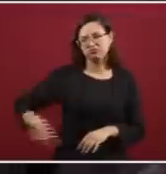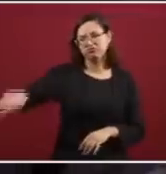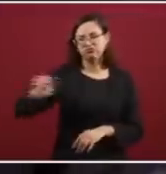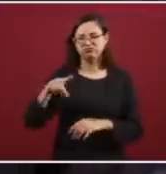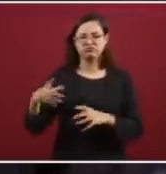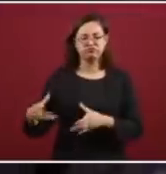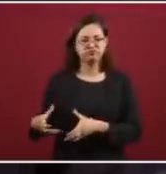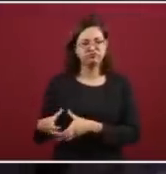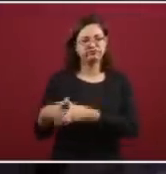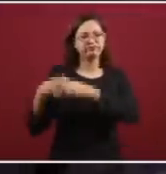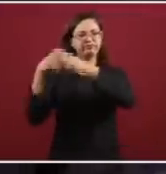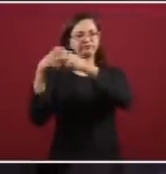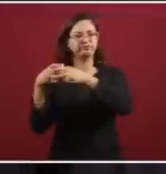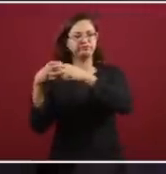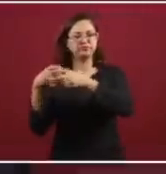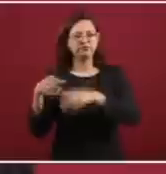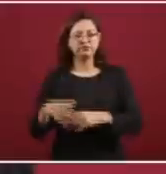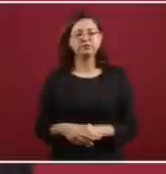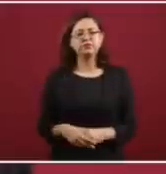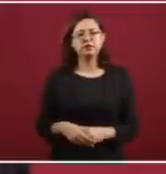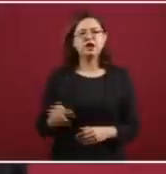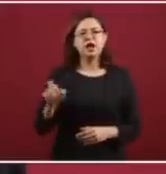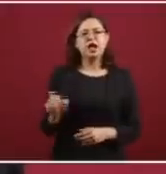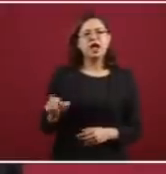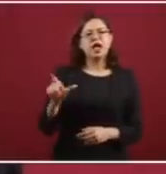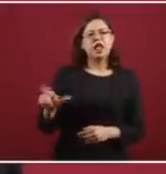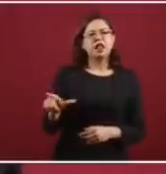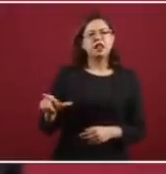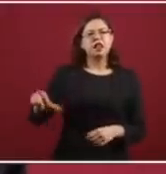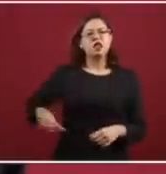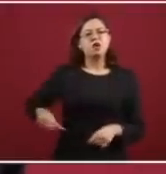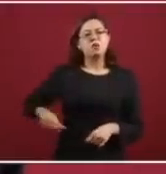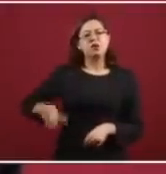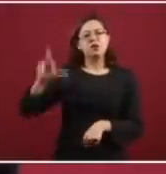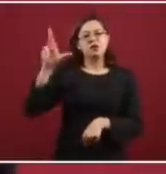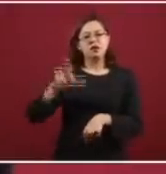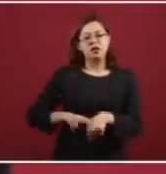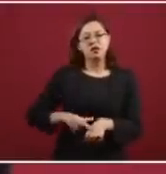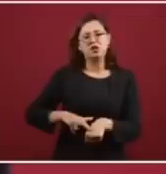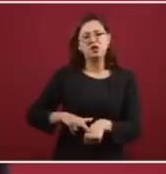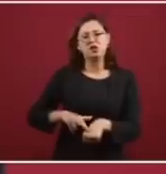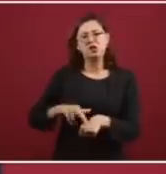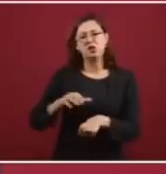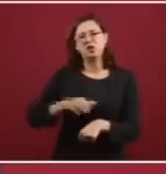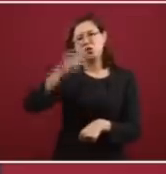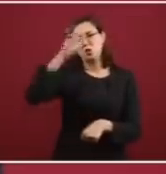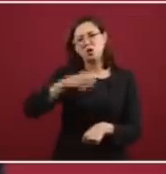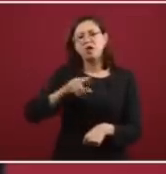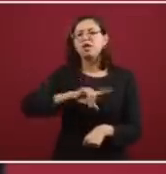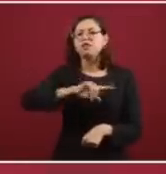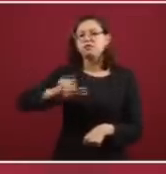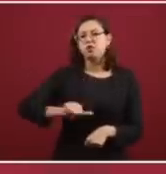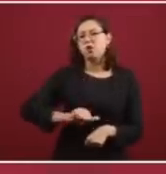Él era gobernador de Coahuila. Luego siguieron otros gobernadores.